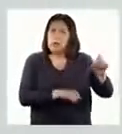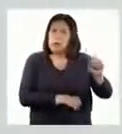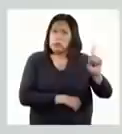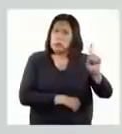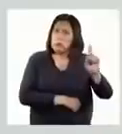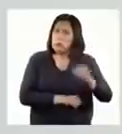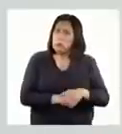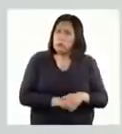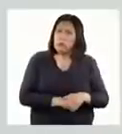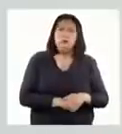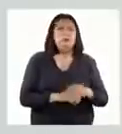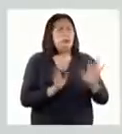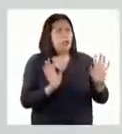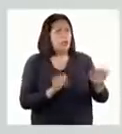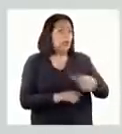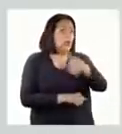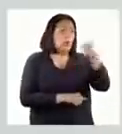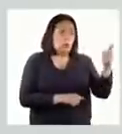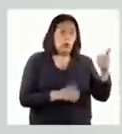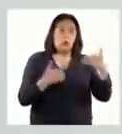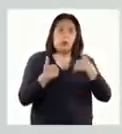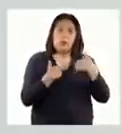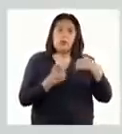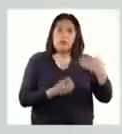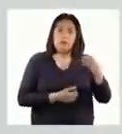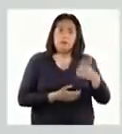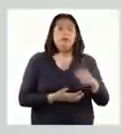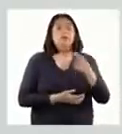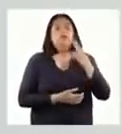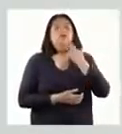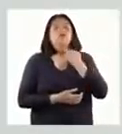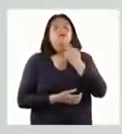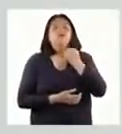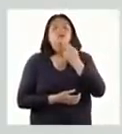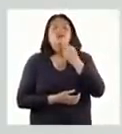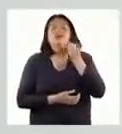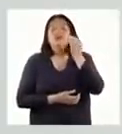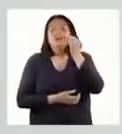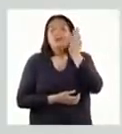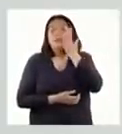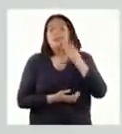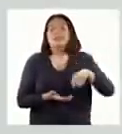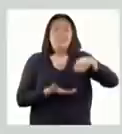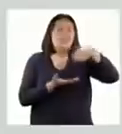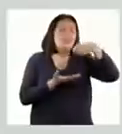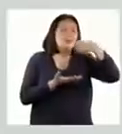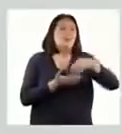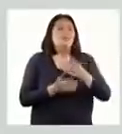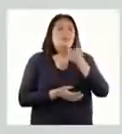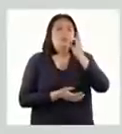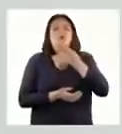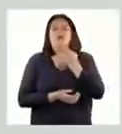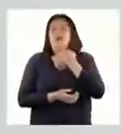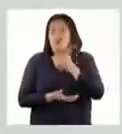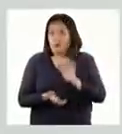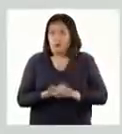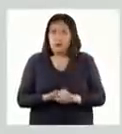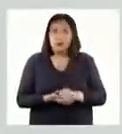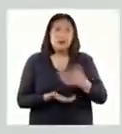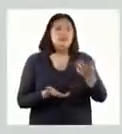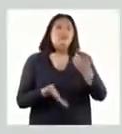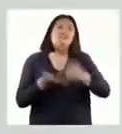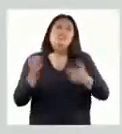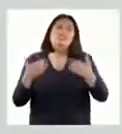sí, Patricia. Hay otro animal que produce la miel que consumimos en el desayuno o en postres. ¿De